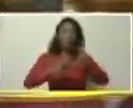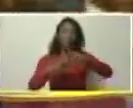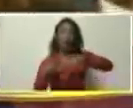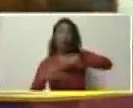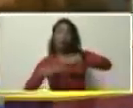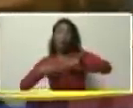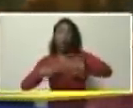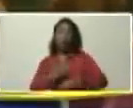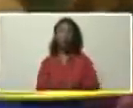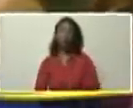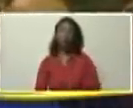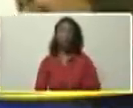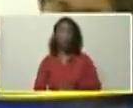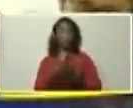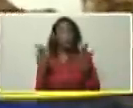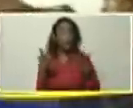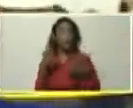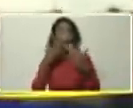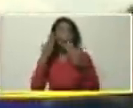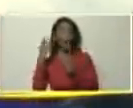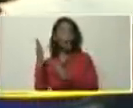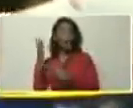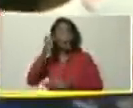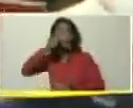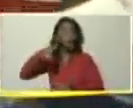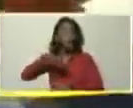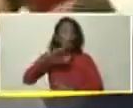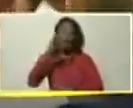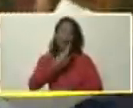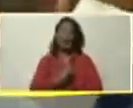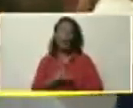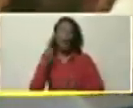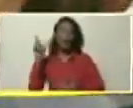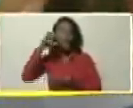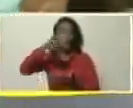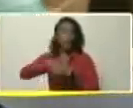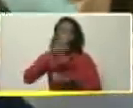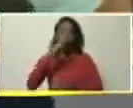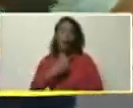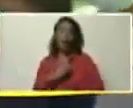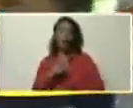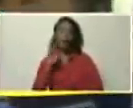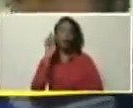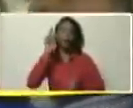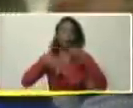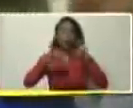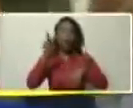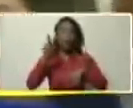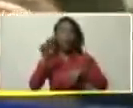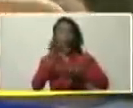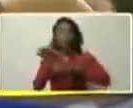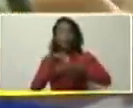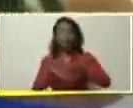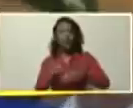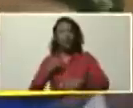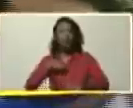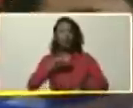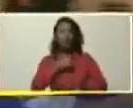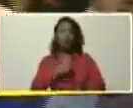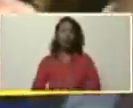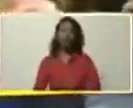revolucionario, que es esta ciudad de Barinas, que es este estado Barinas con sus 12 municipios.